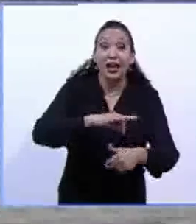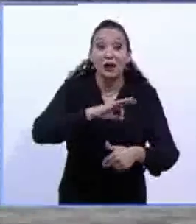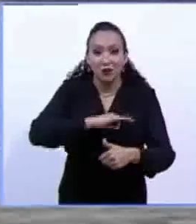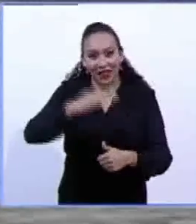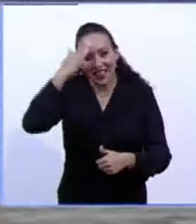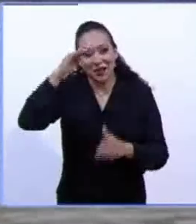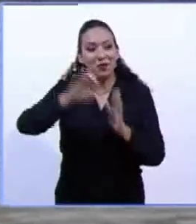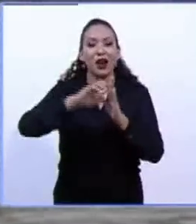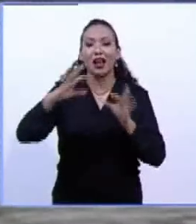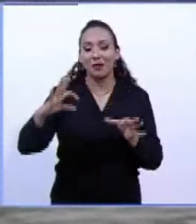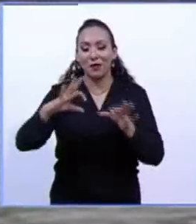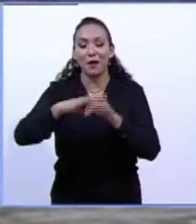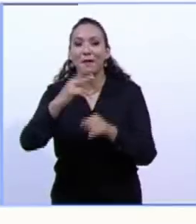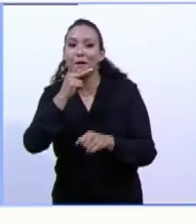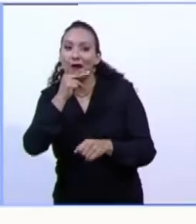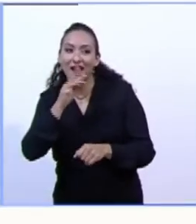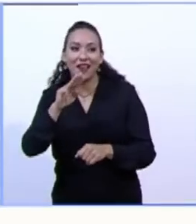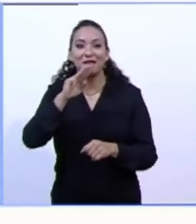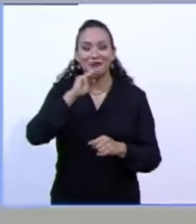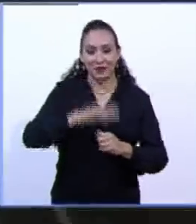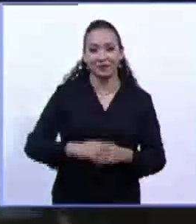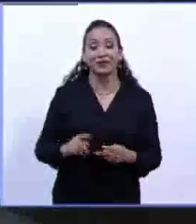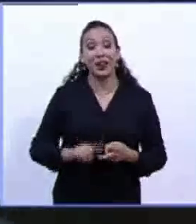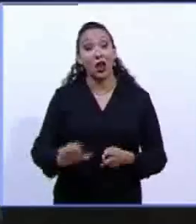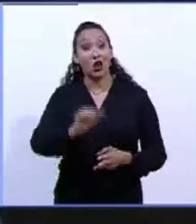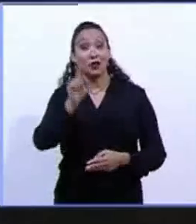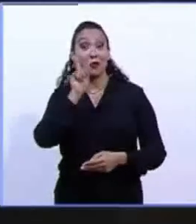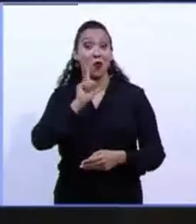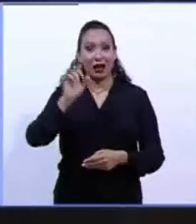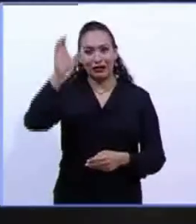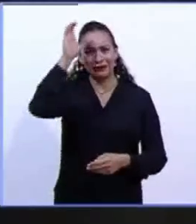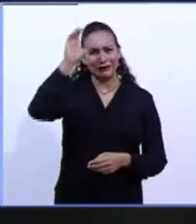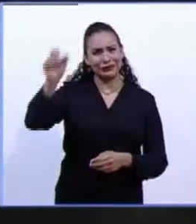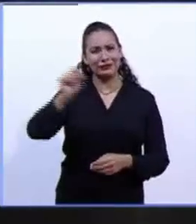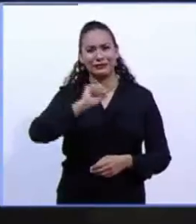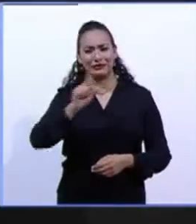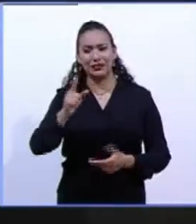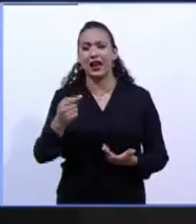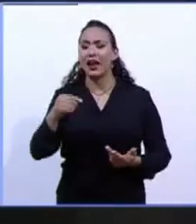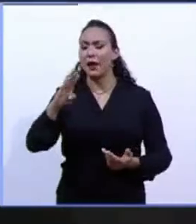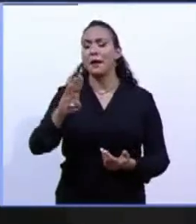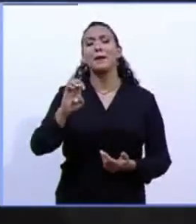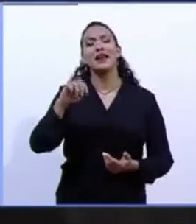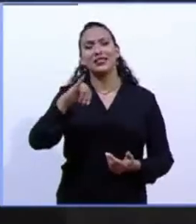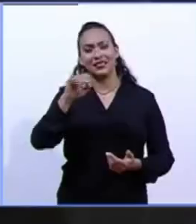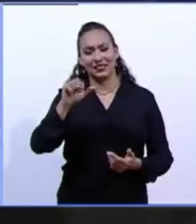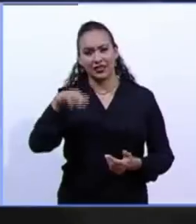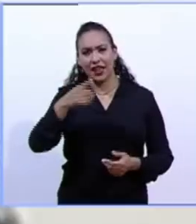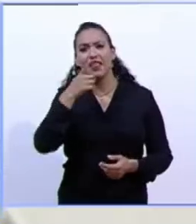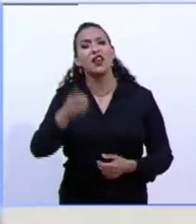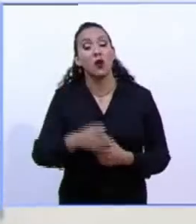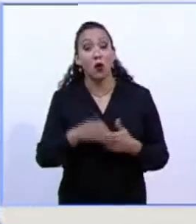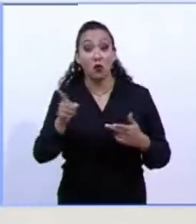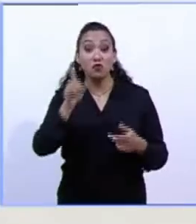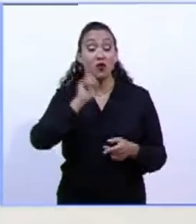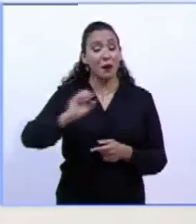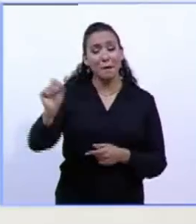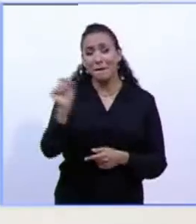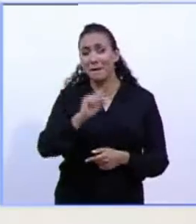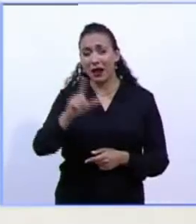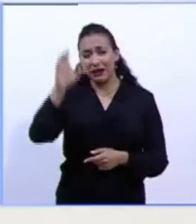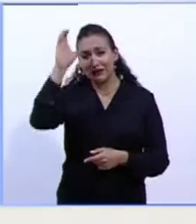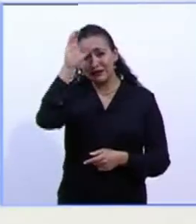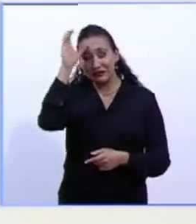El trabajo de la química Rosalind Franklin fue clave en el descubrimiento de la estructura del ADN, lo que impactó directamente en